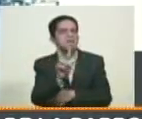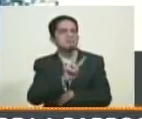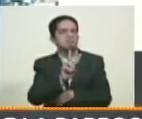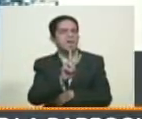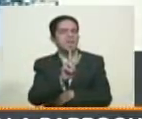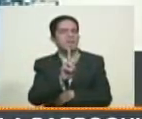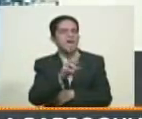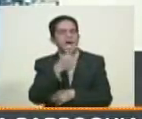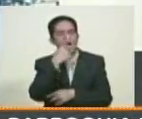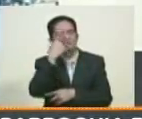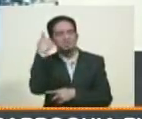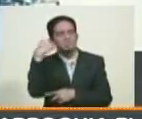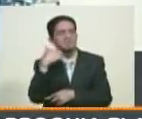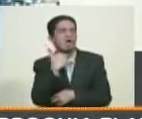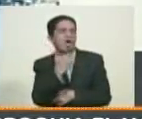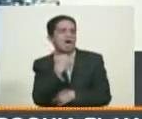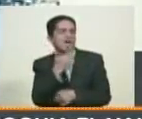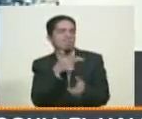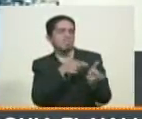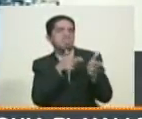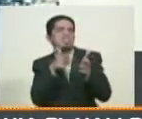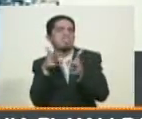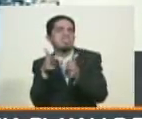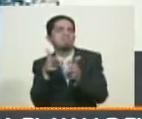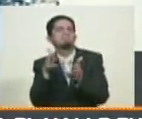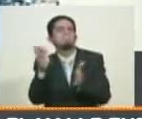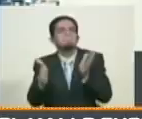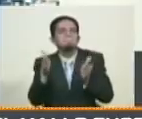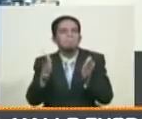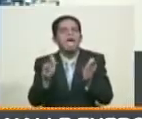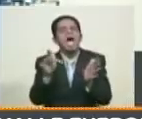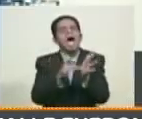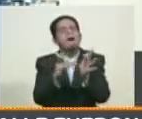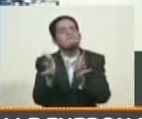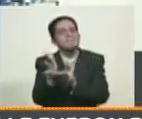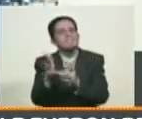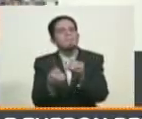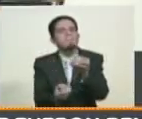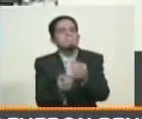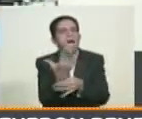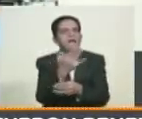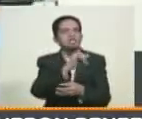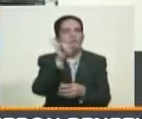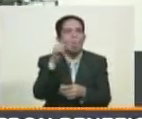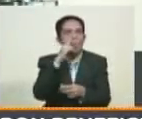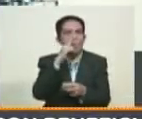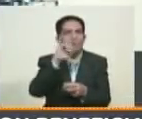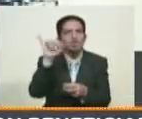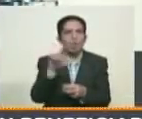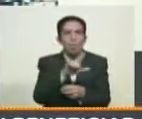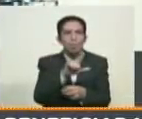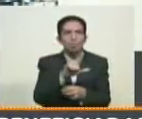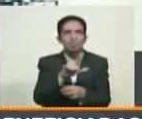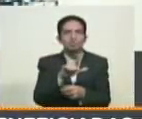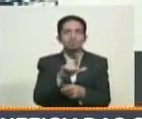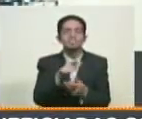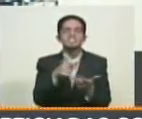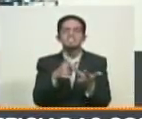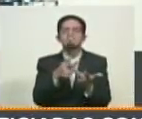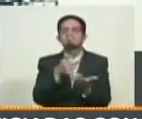civil entre los meses de abril, mayo, junio y julio, con la cooperación de quien